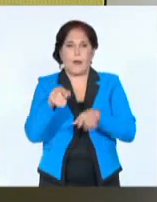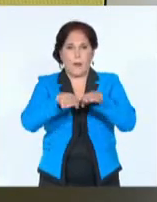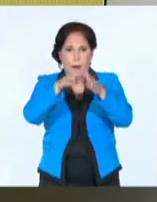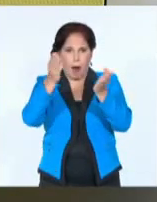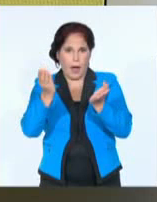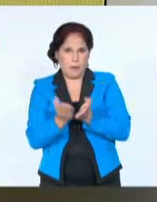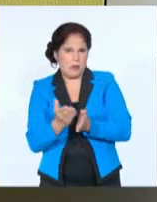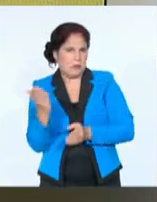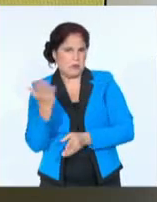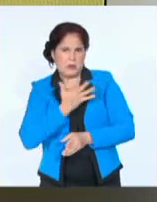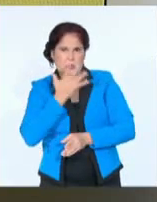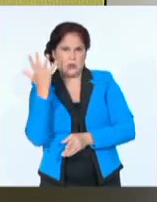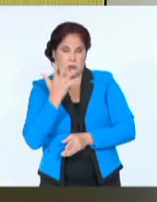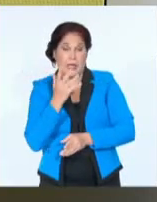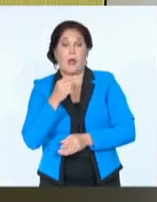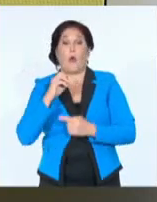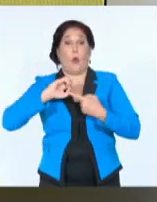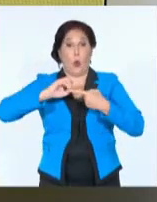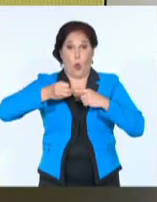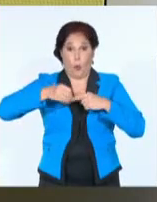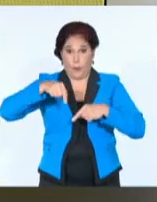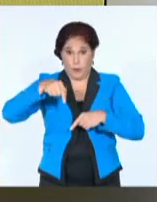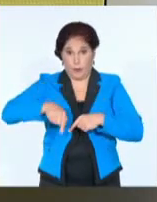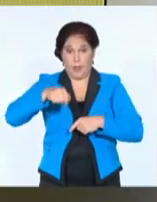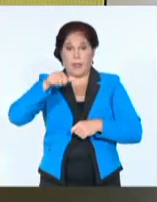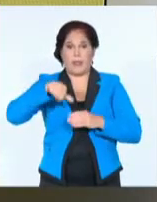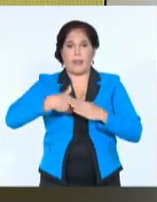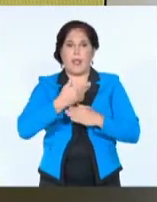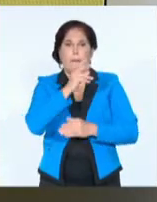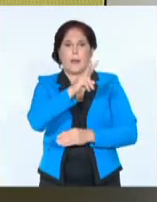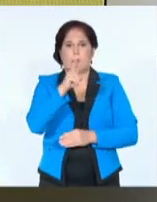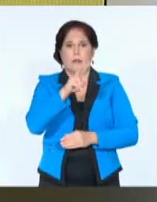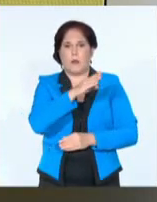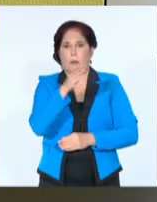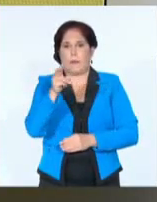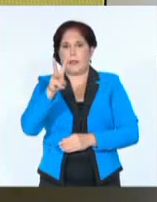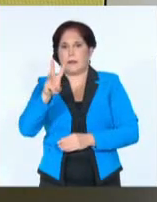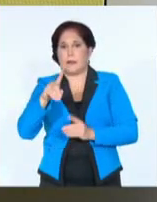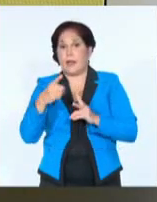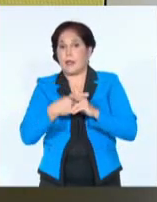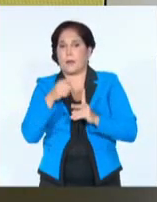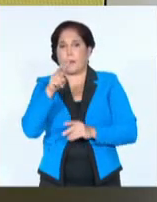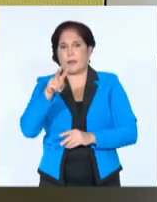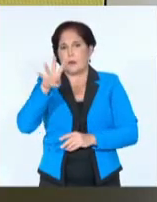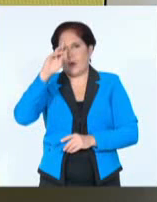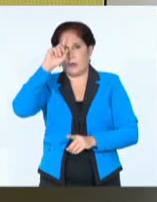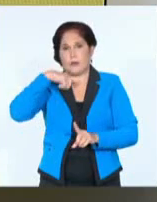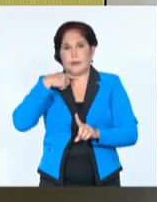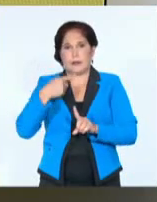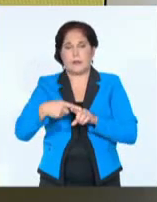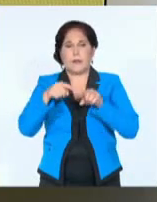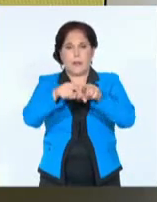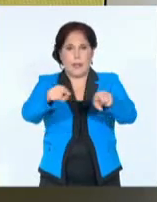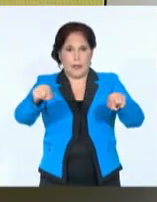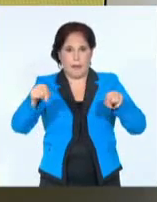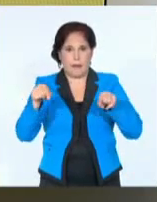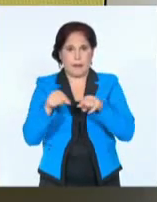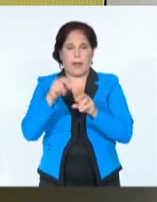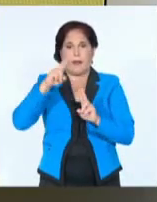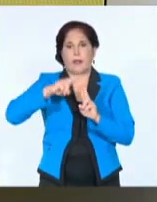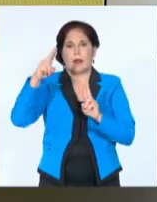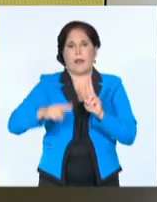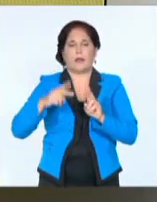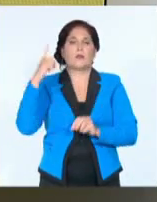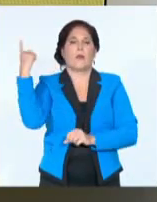por Carlos Gonsalvo, se presentará los días 22, 23 y 24 de septiembre en la Sala Covarrubias del Teatro